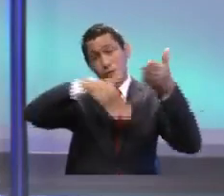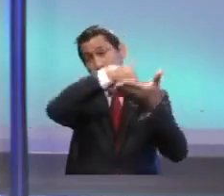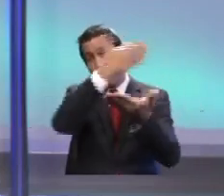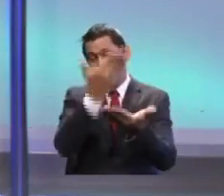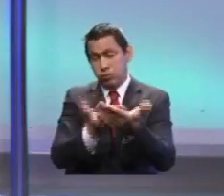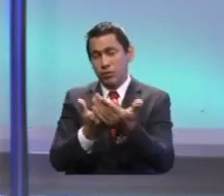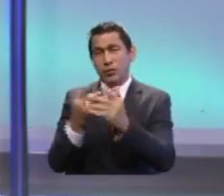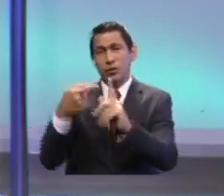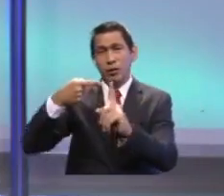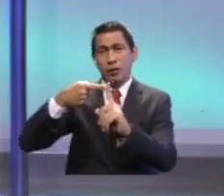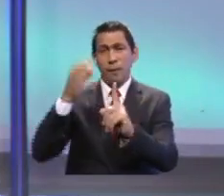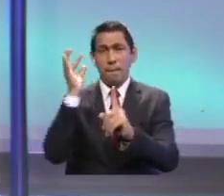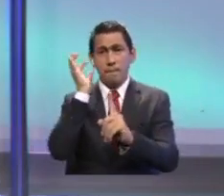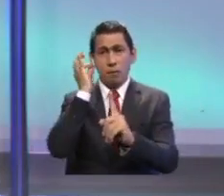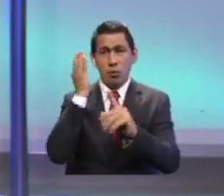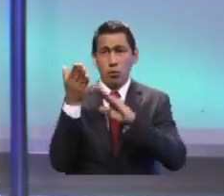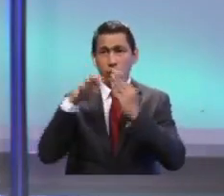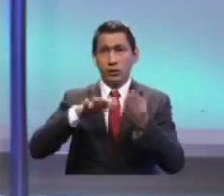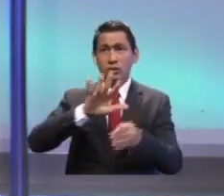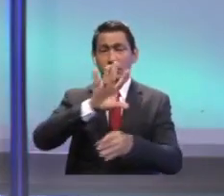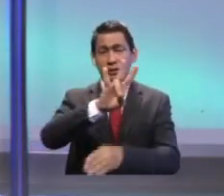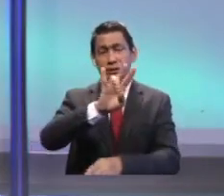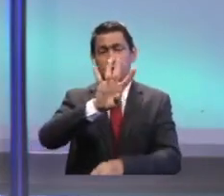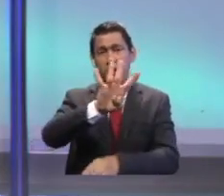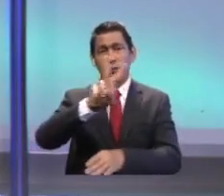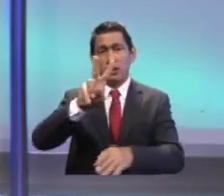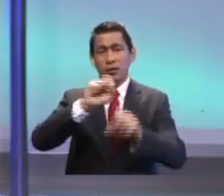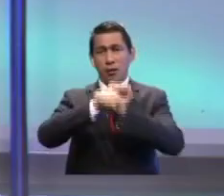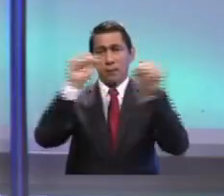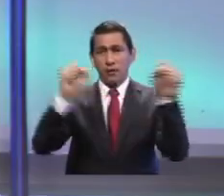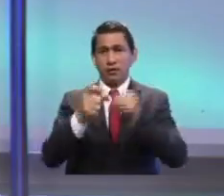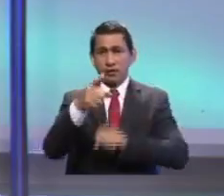remodelando aquí en Guayaquil. 7:42.